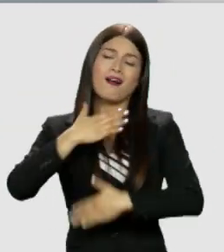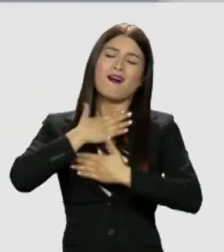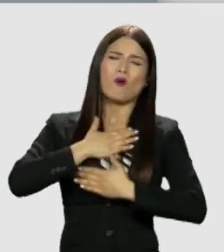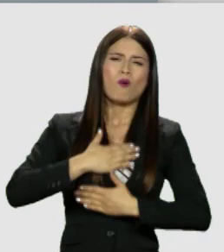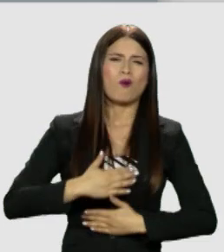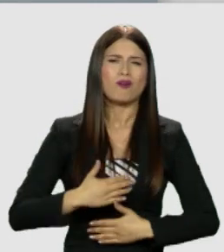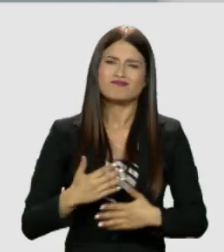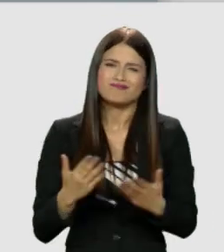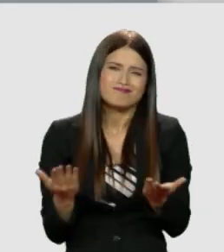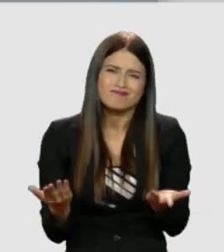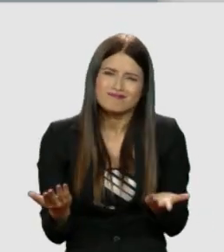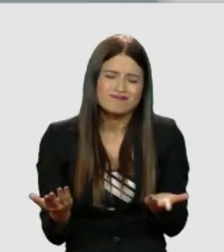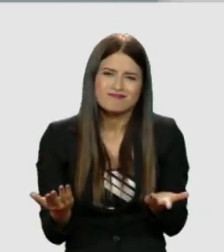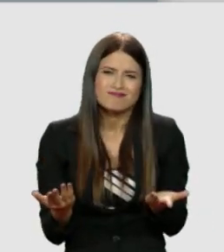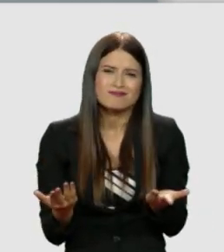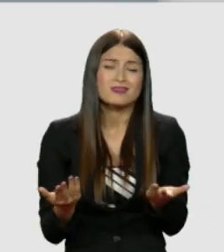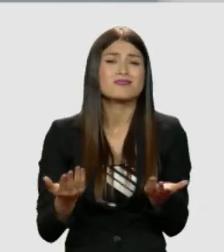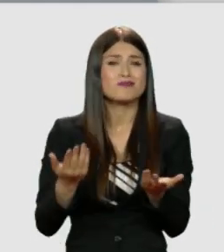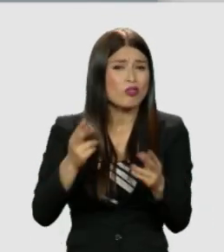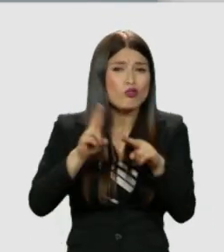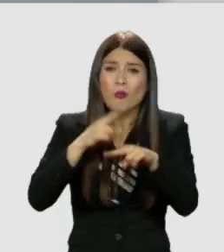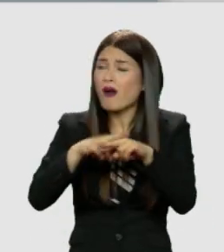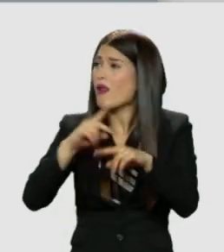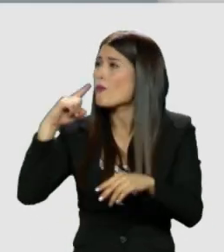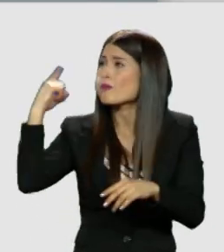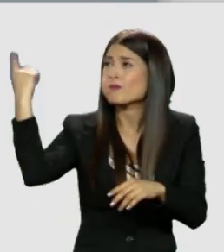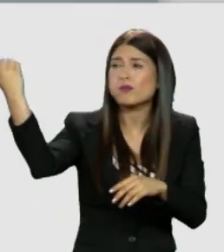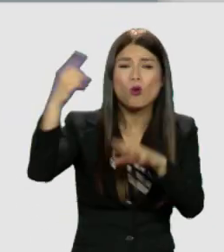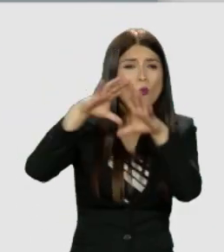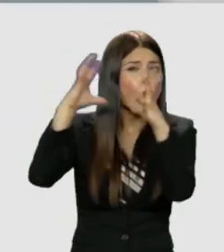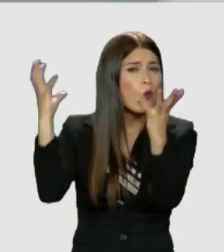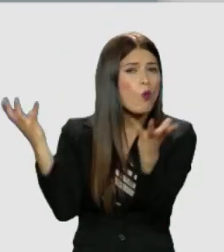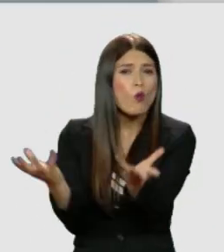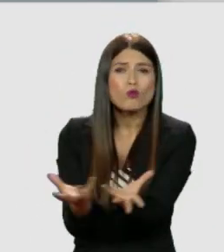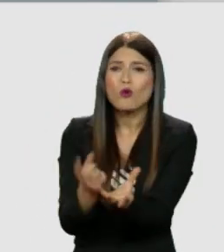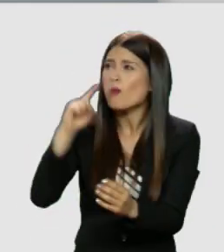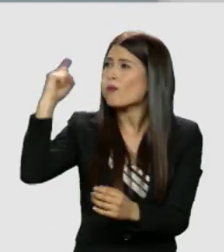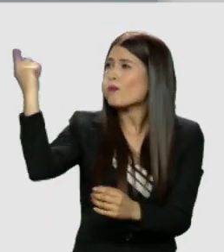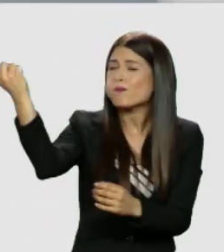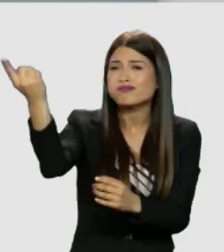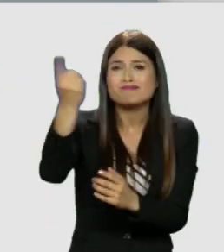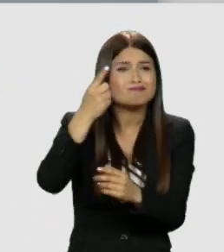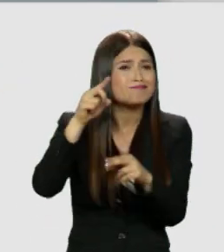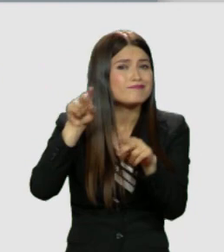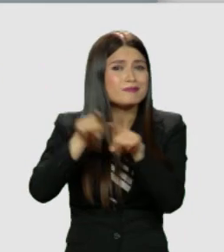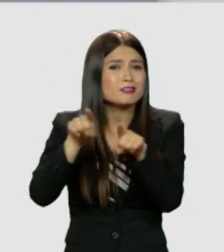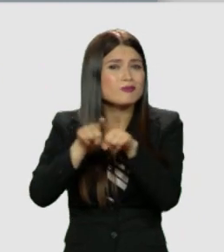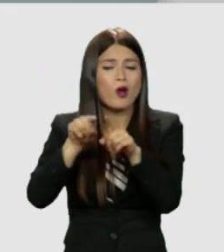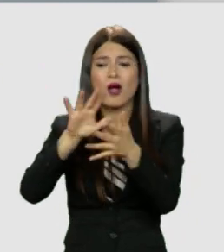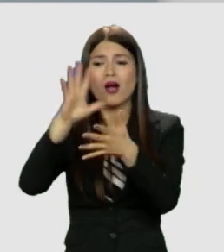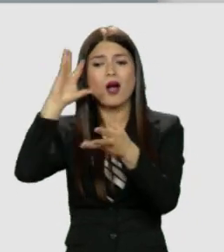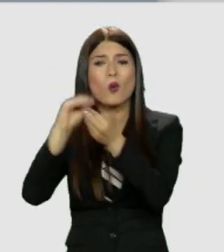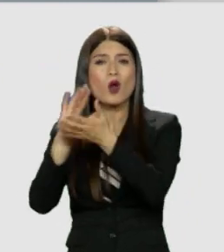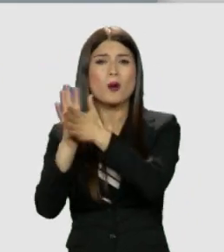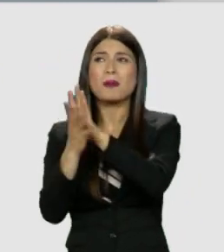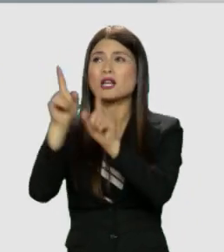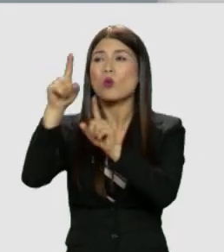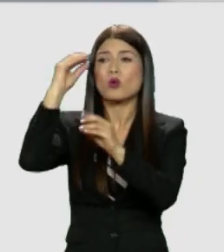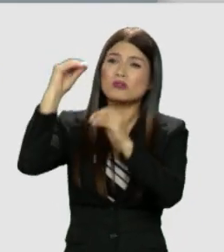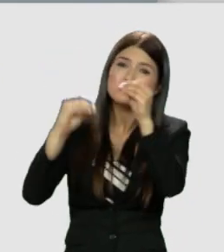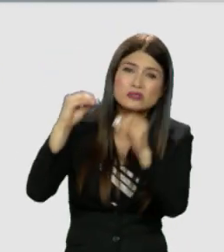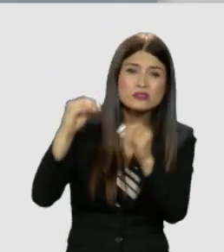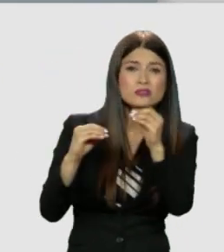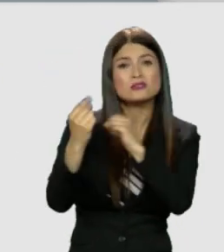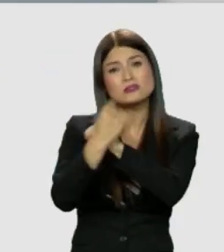con todos los acuerdos de paz siempre habrá voces críticas es comprensible